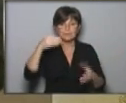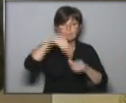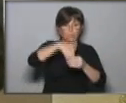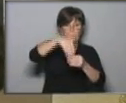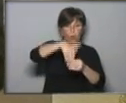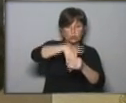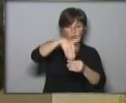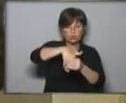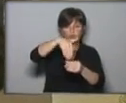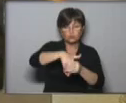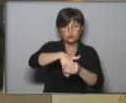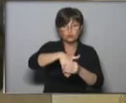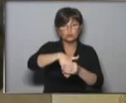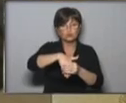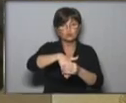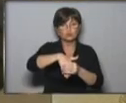votos